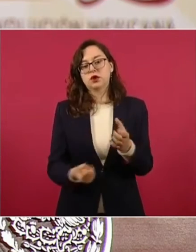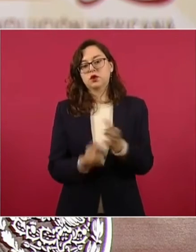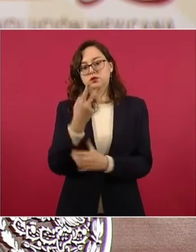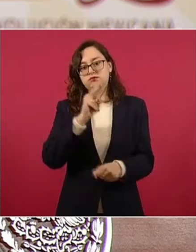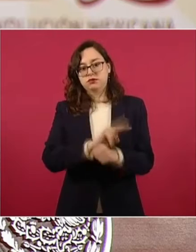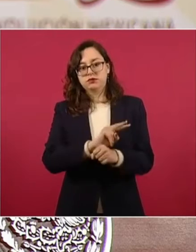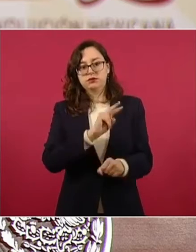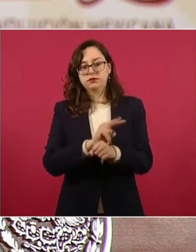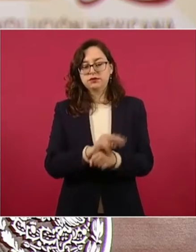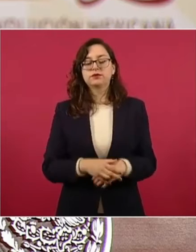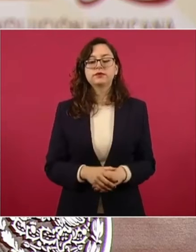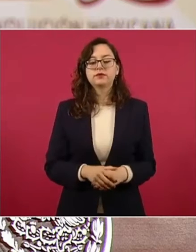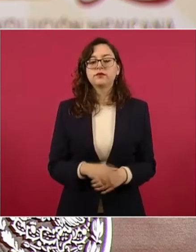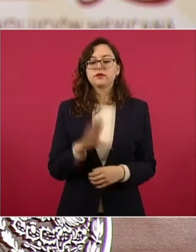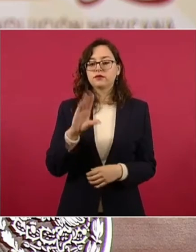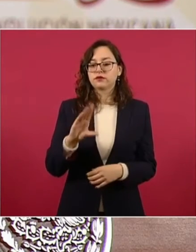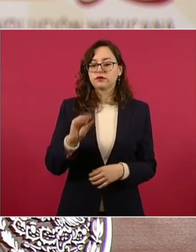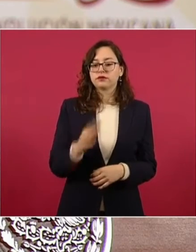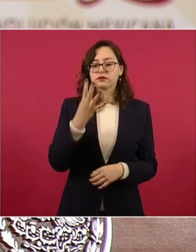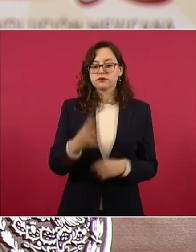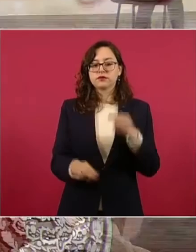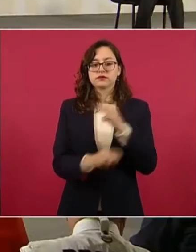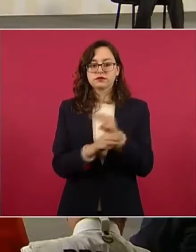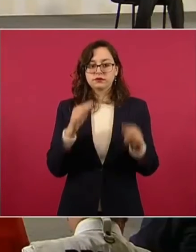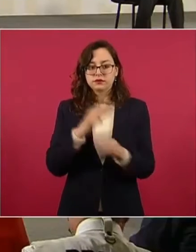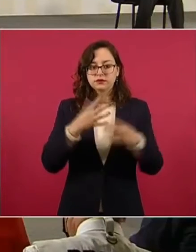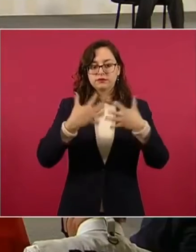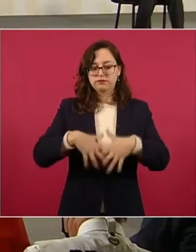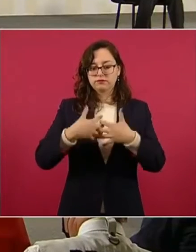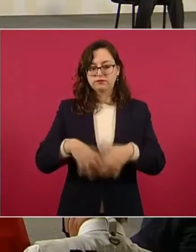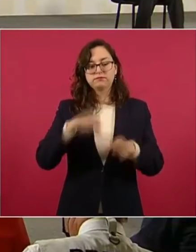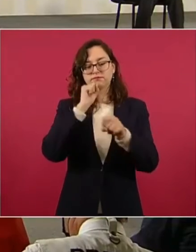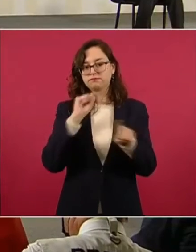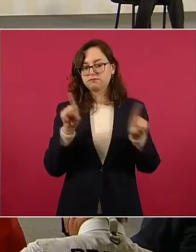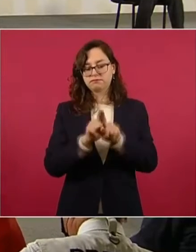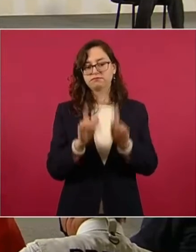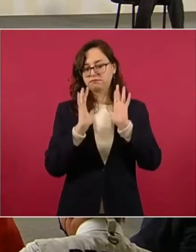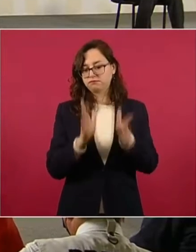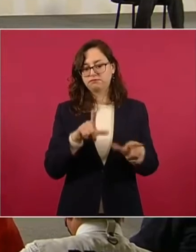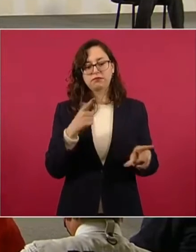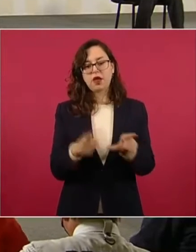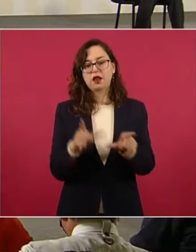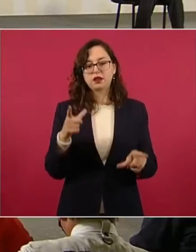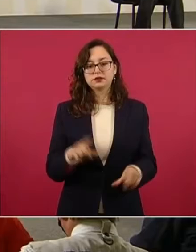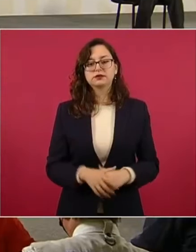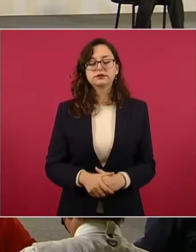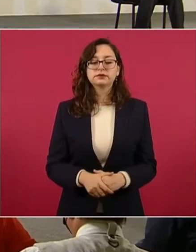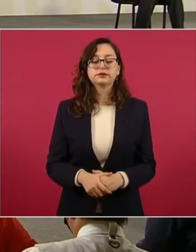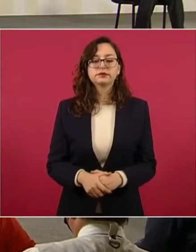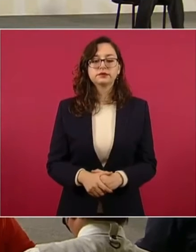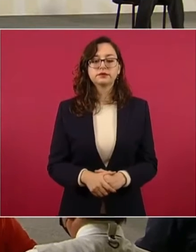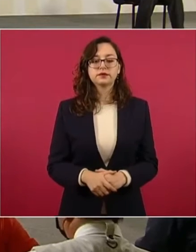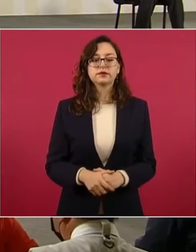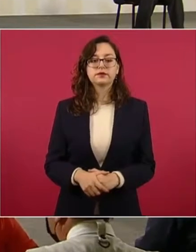insumos, además de 94 equipos que han sido ya puestos en funcionamiento. Y en el caso de Sonora,